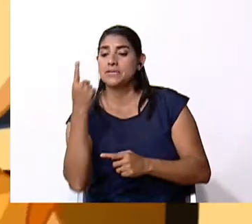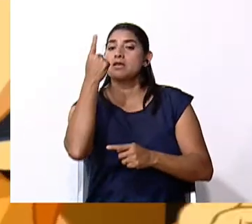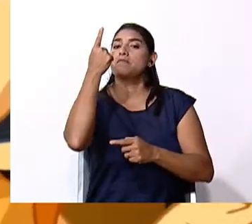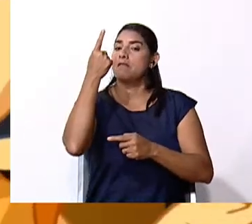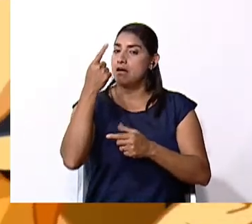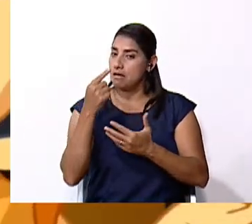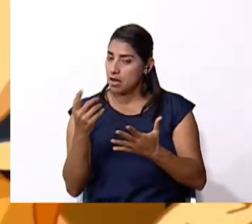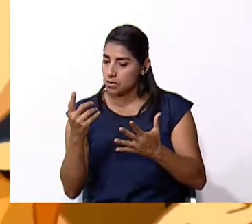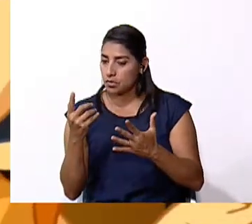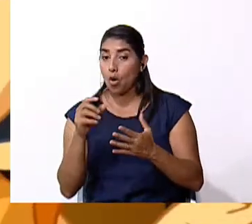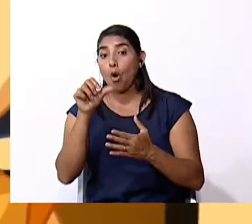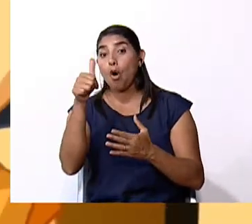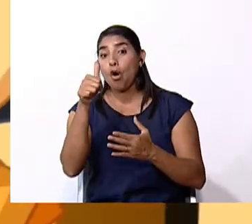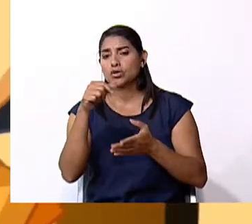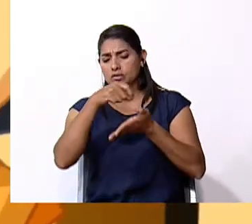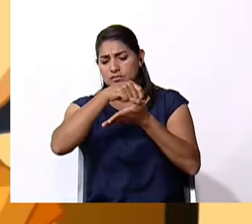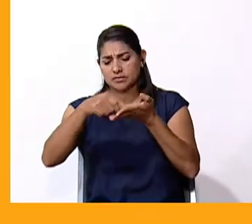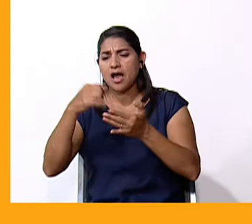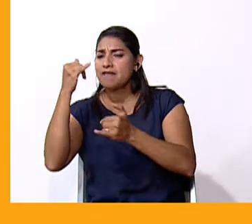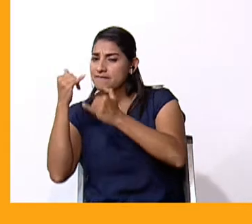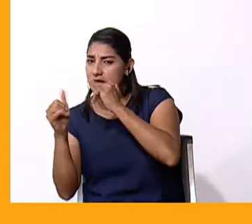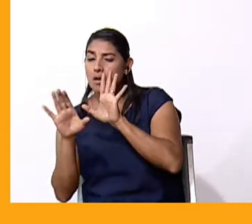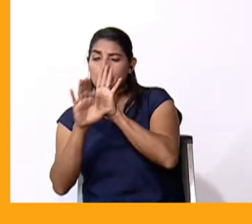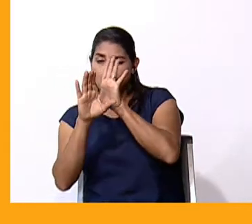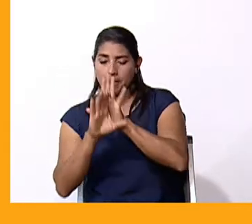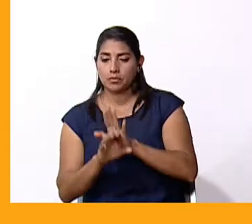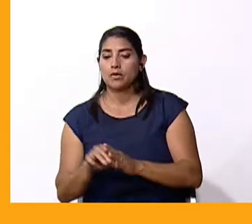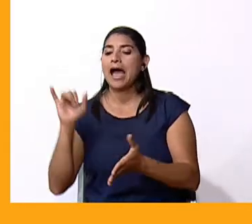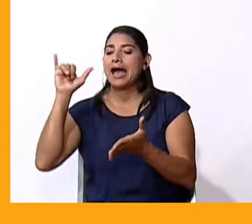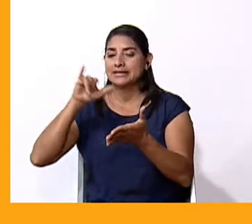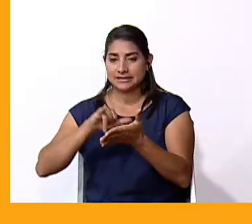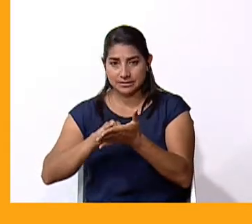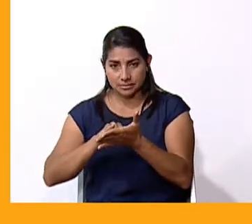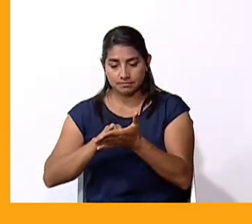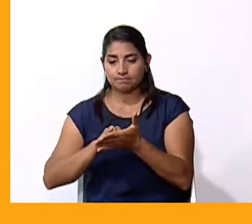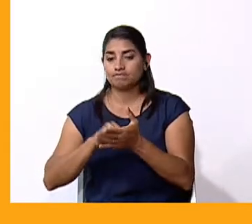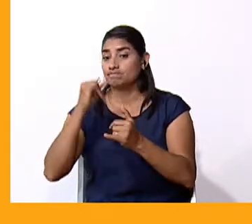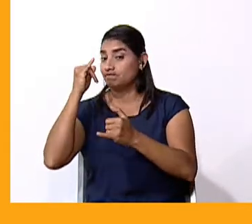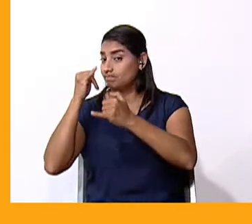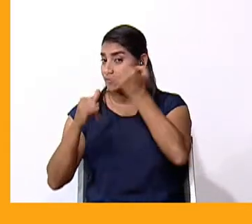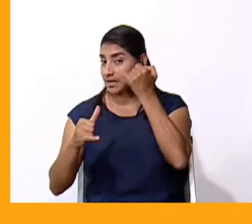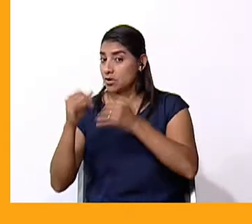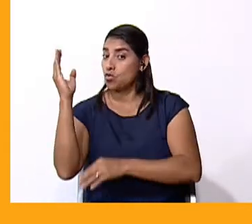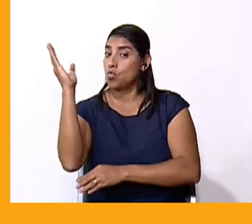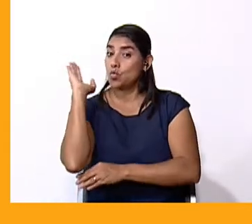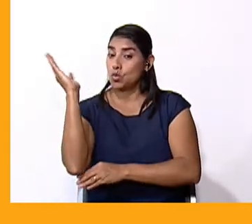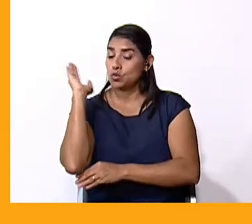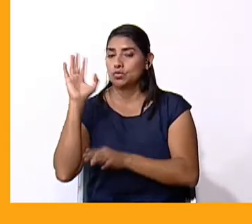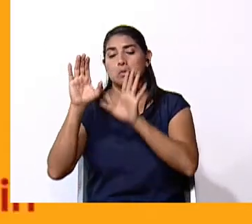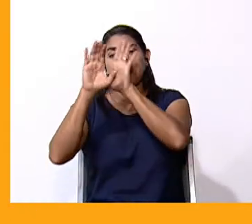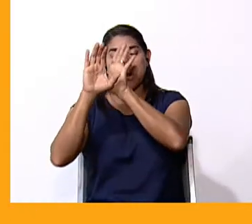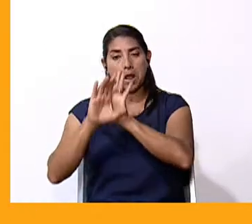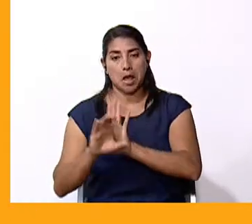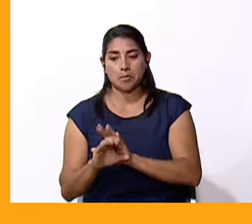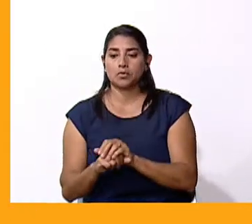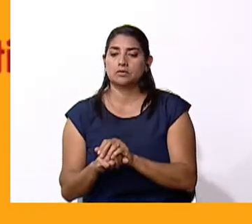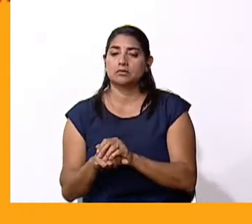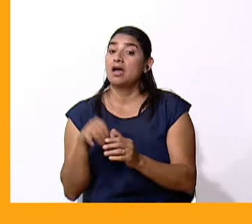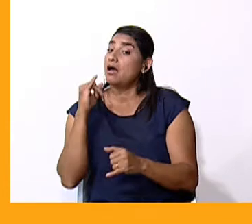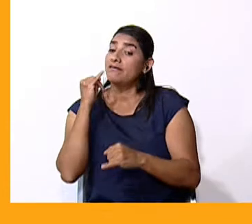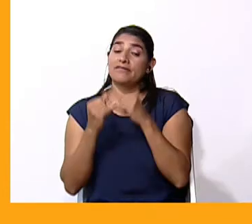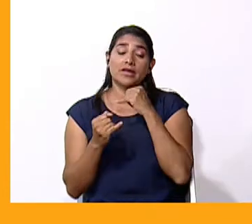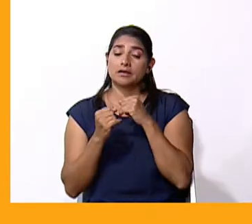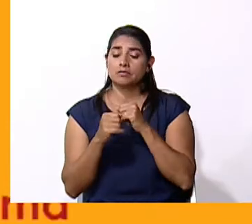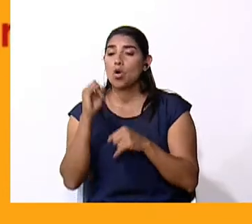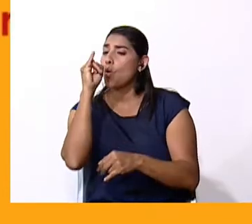primeramente. ¿Y otros marcan el final? Así es, marcan el cierre del discurso. Por ejemplo, en fin,